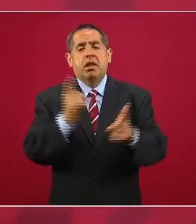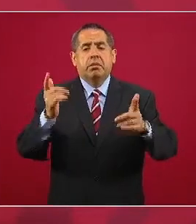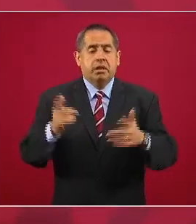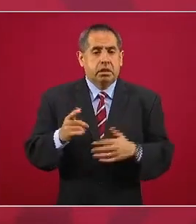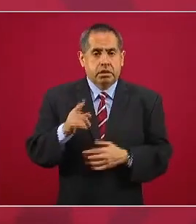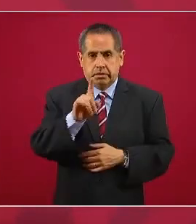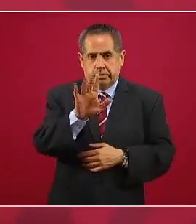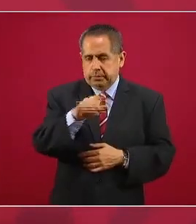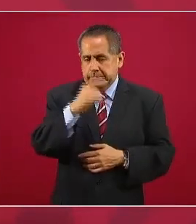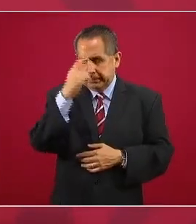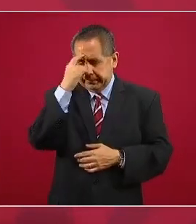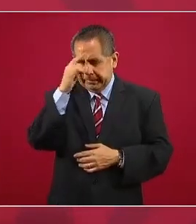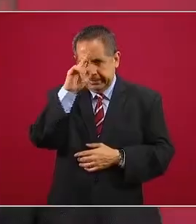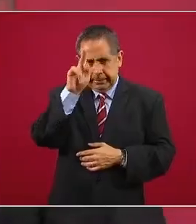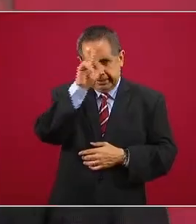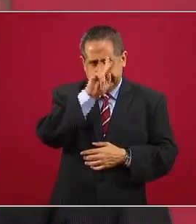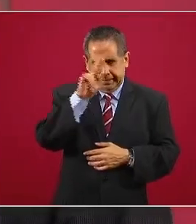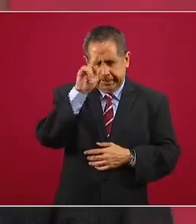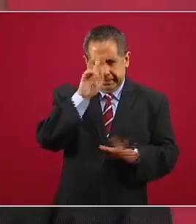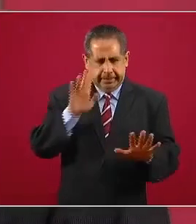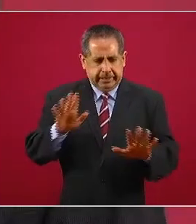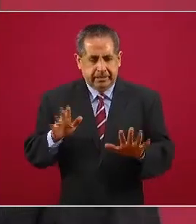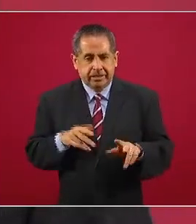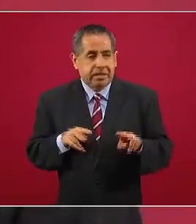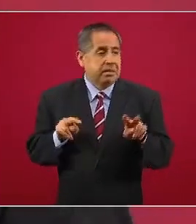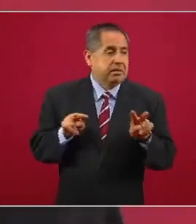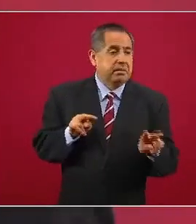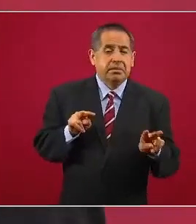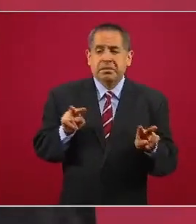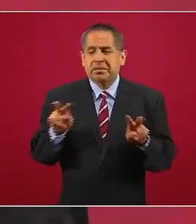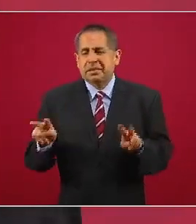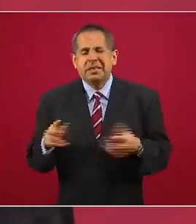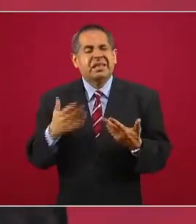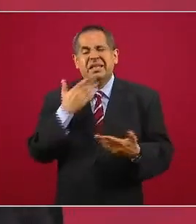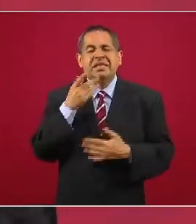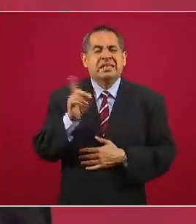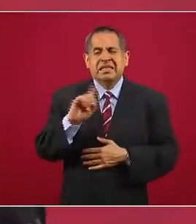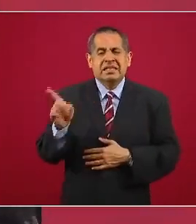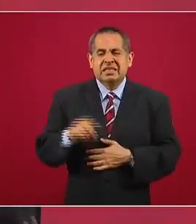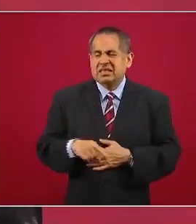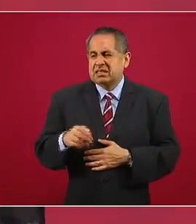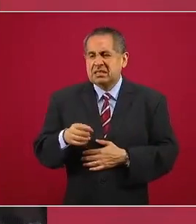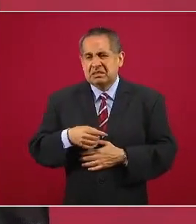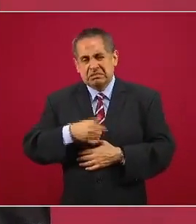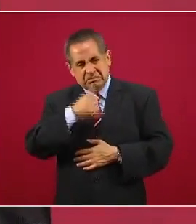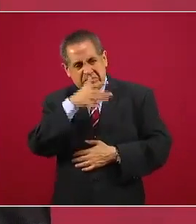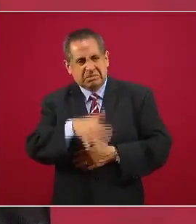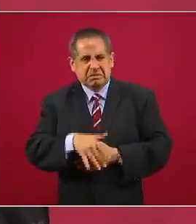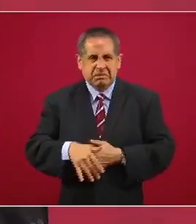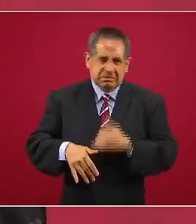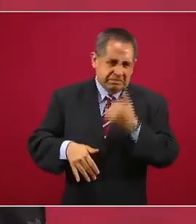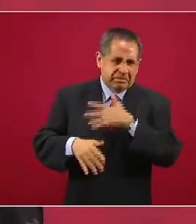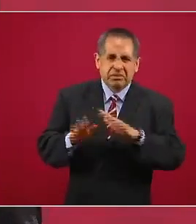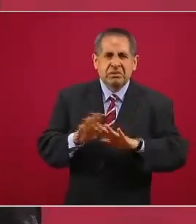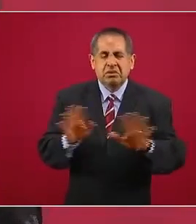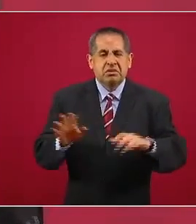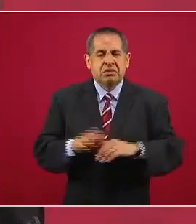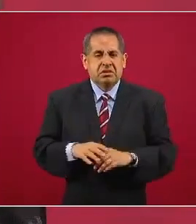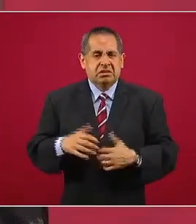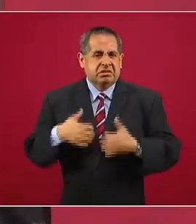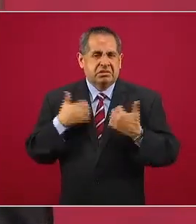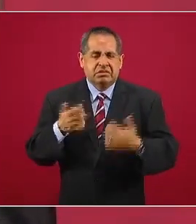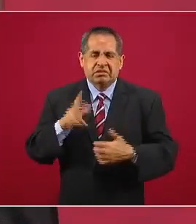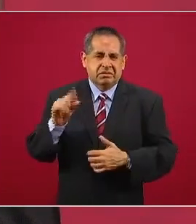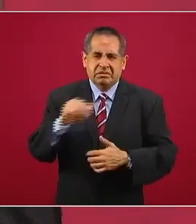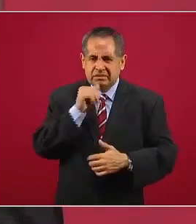muy conscientes, no ven bien esos desplantes de prepotencia.